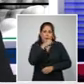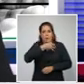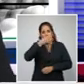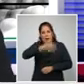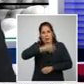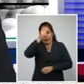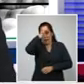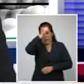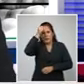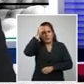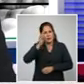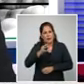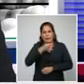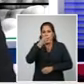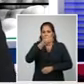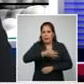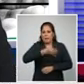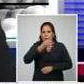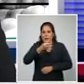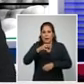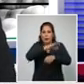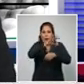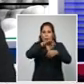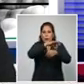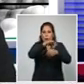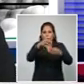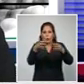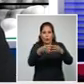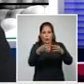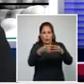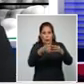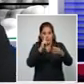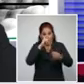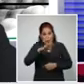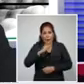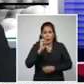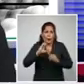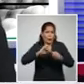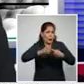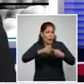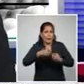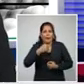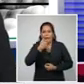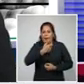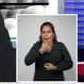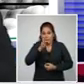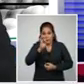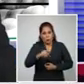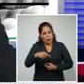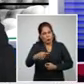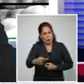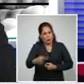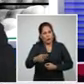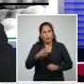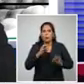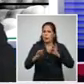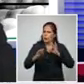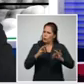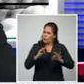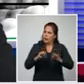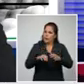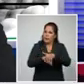domingos de la colmenita. Aquí está Chamaquile, hacía referencia y hace referencia todos los días el doctor Francisco Durán a